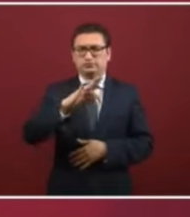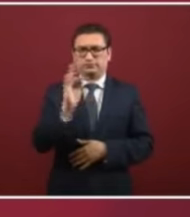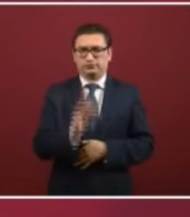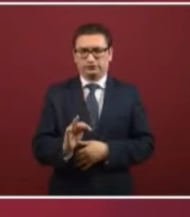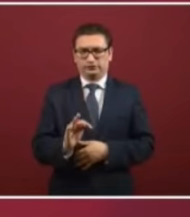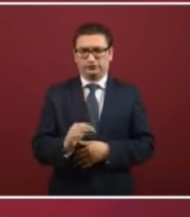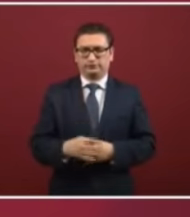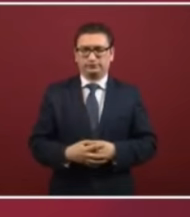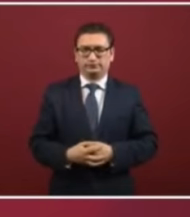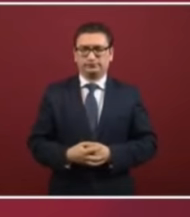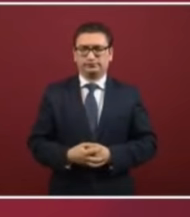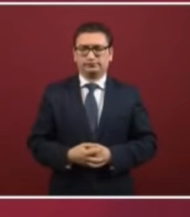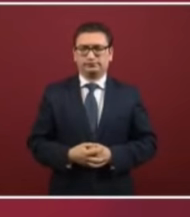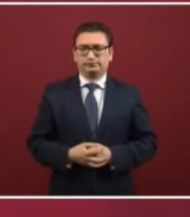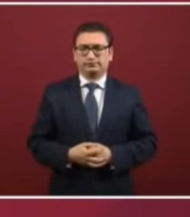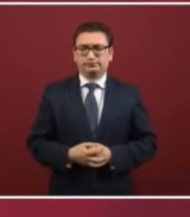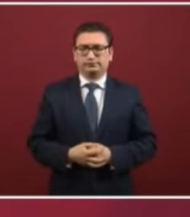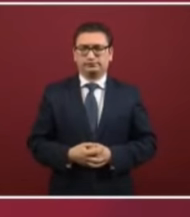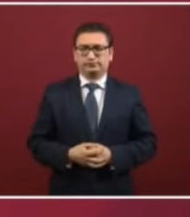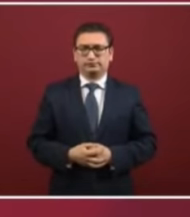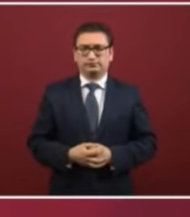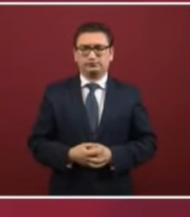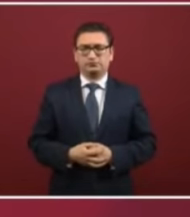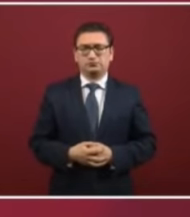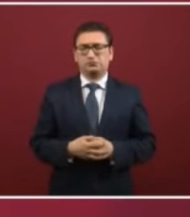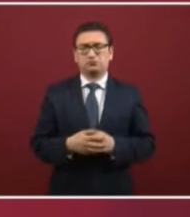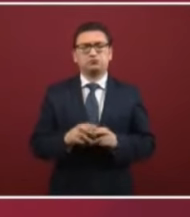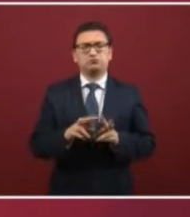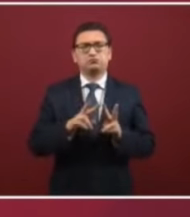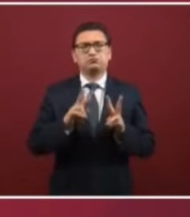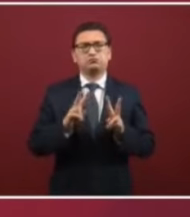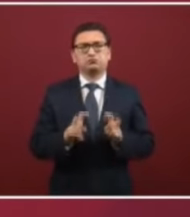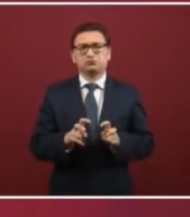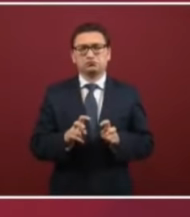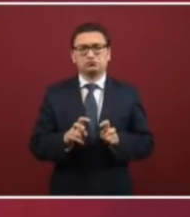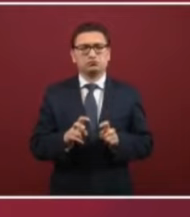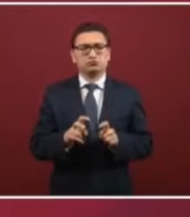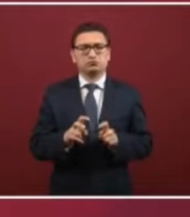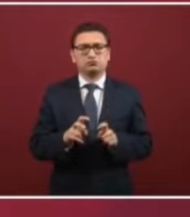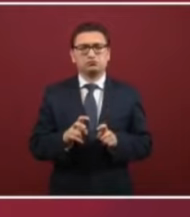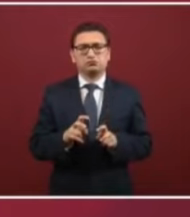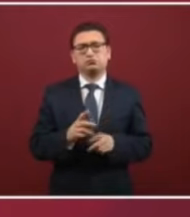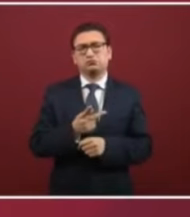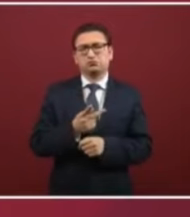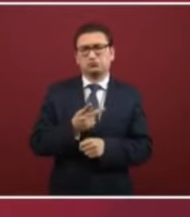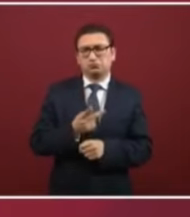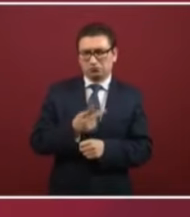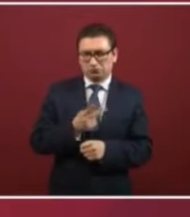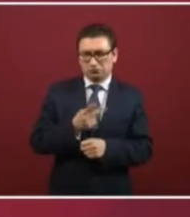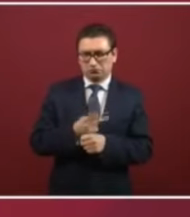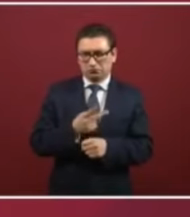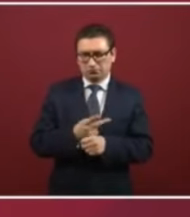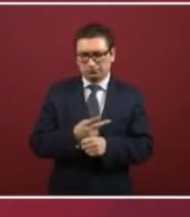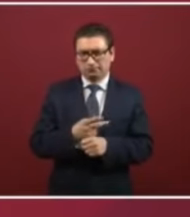50%. En el caso de el nivel medio superior, preparatoria,